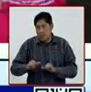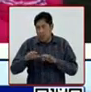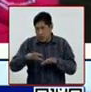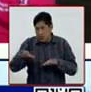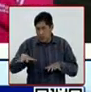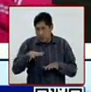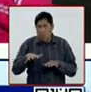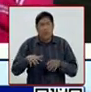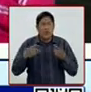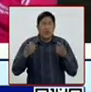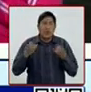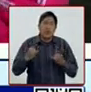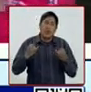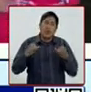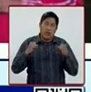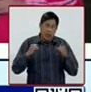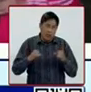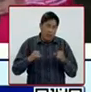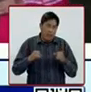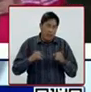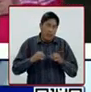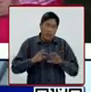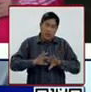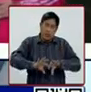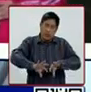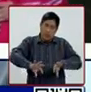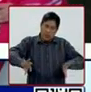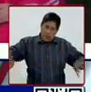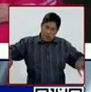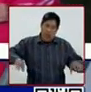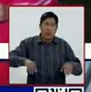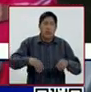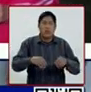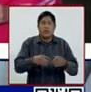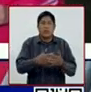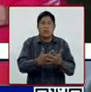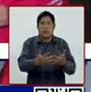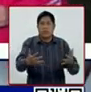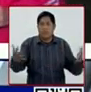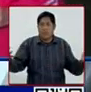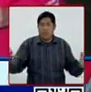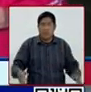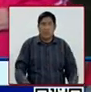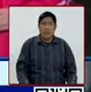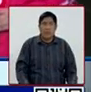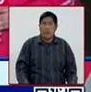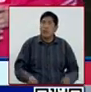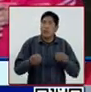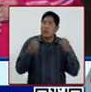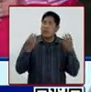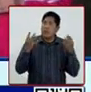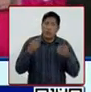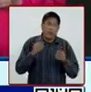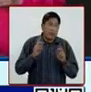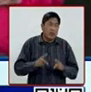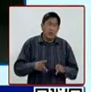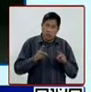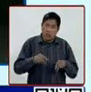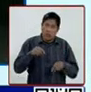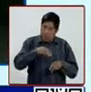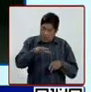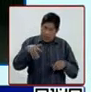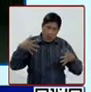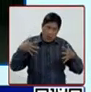permanezcan en esta zona que intentaban justamente retirar el cerco que hay en este punto hubo una fuerte represión aquellas personas que